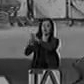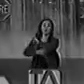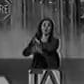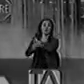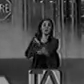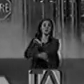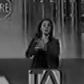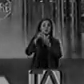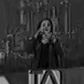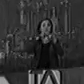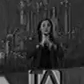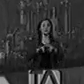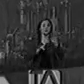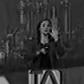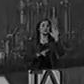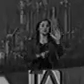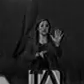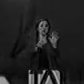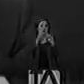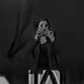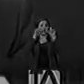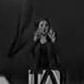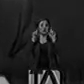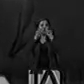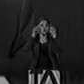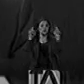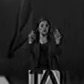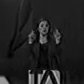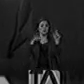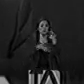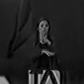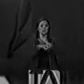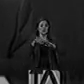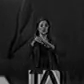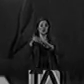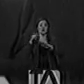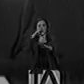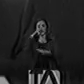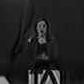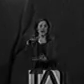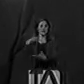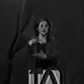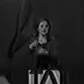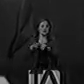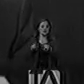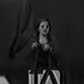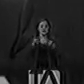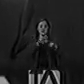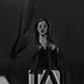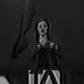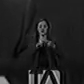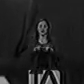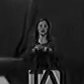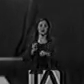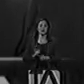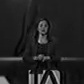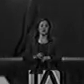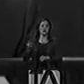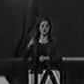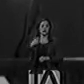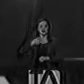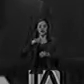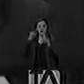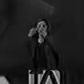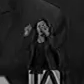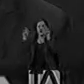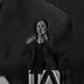aclarar lo que ocurrió en el pasado y que no se repita. Hace dos semanas arrancaron empresas de España, Estados Unidos e Inglaterra la